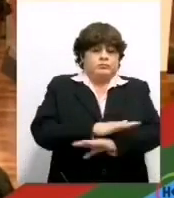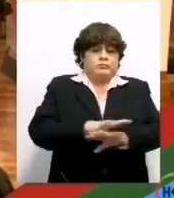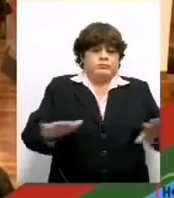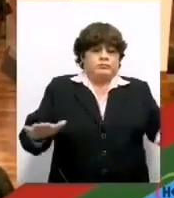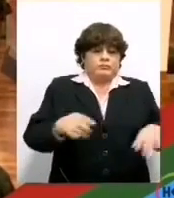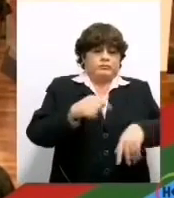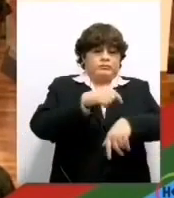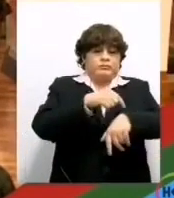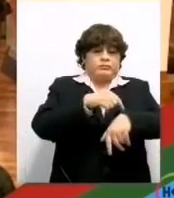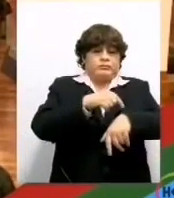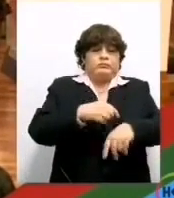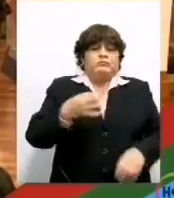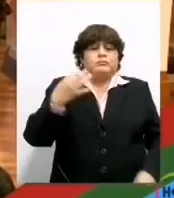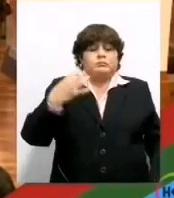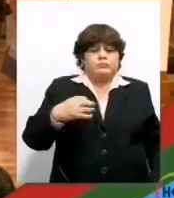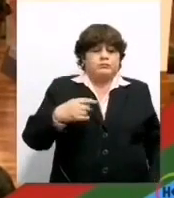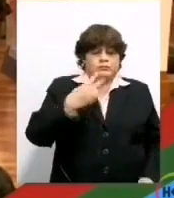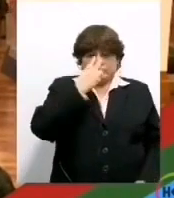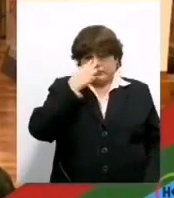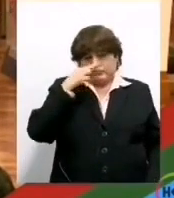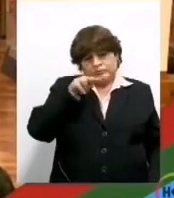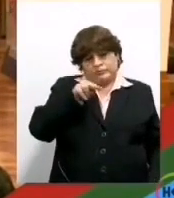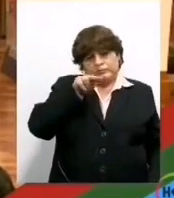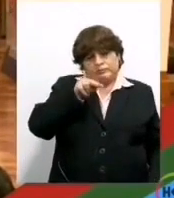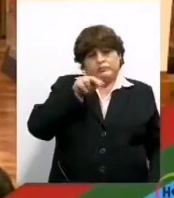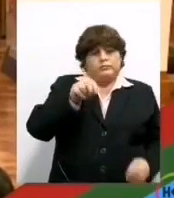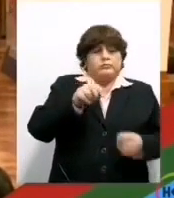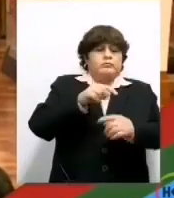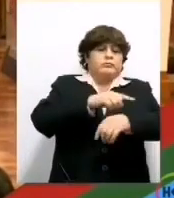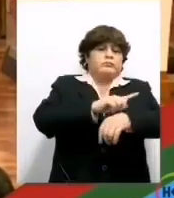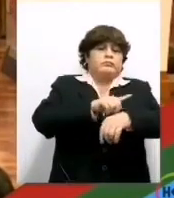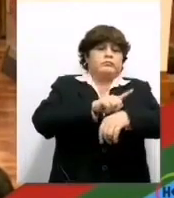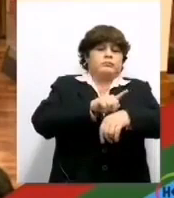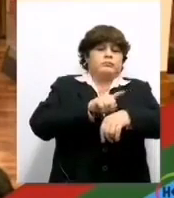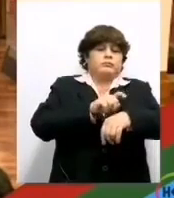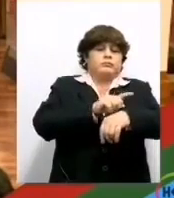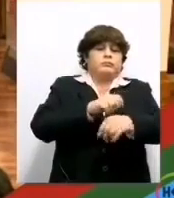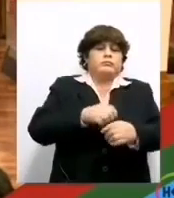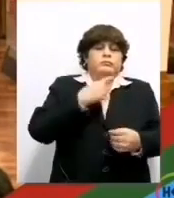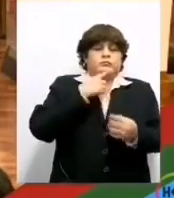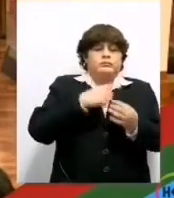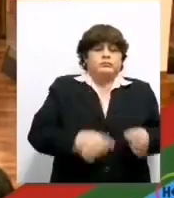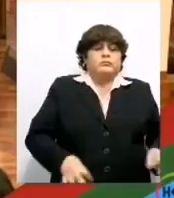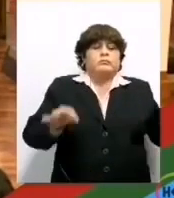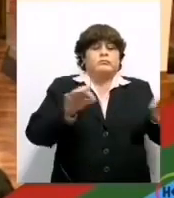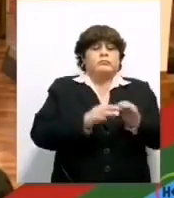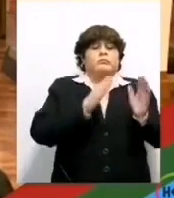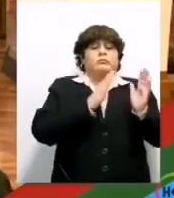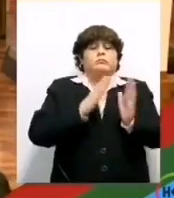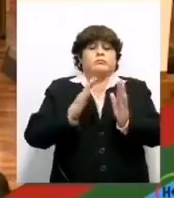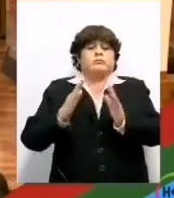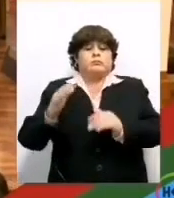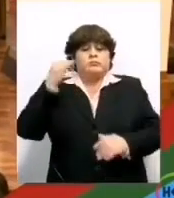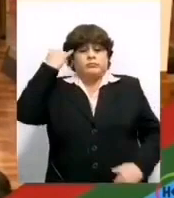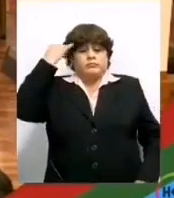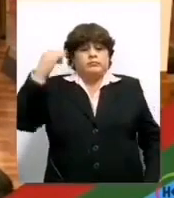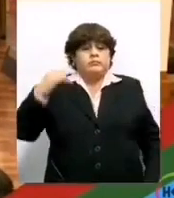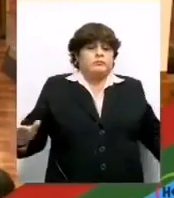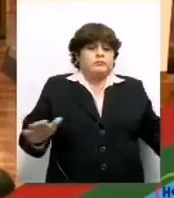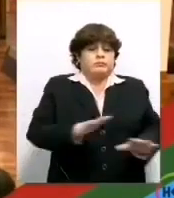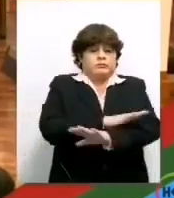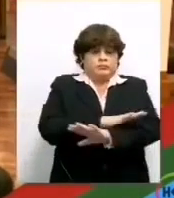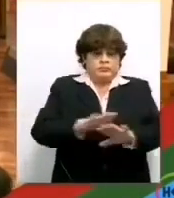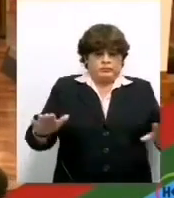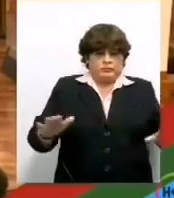terminado su tiempo por favor siempre visualizar el cronómetro que es fundamental para que puedan ordenar sus ideas bien ha